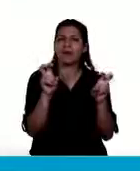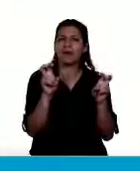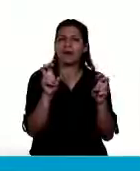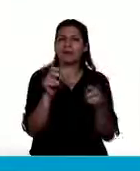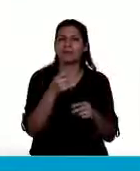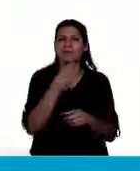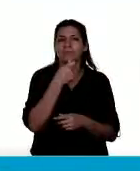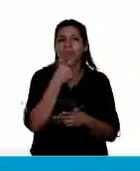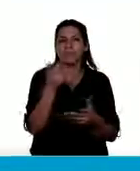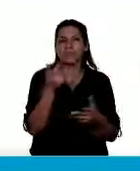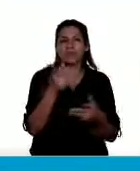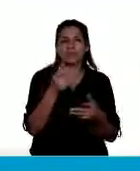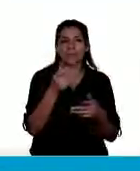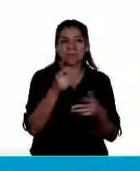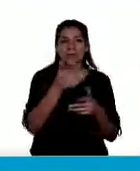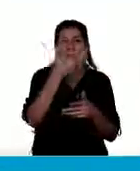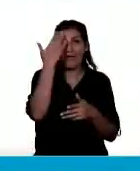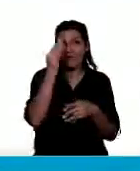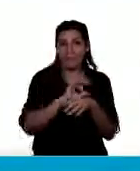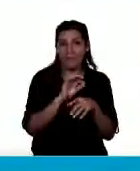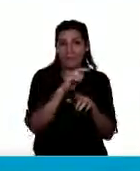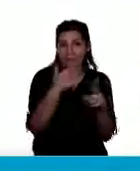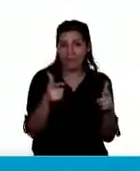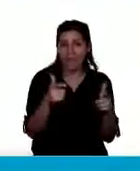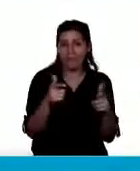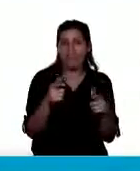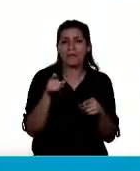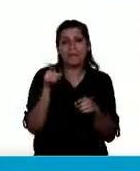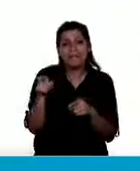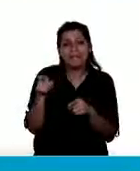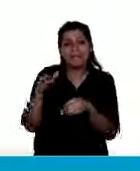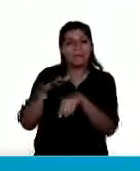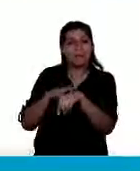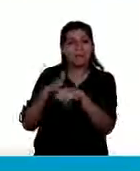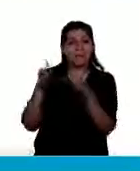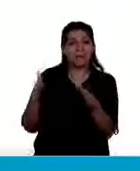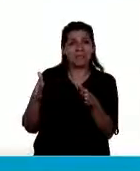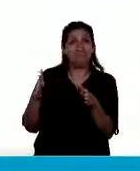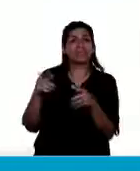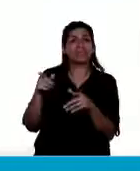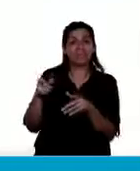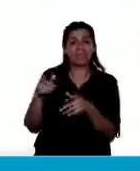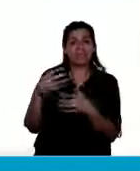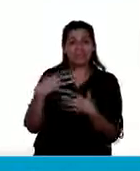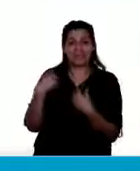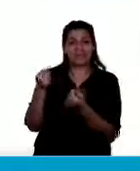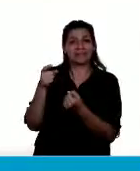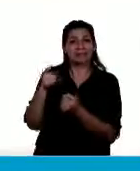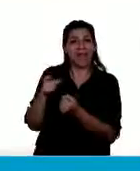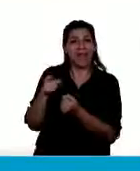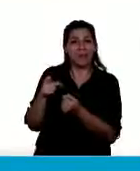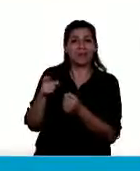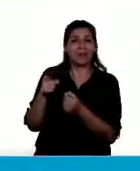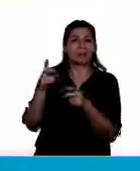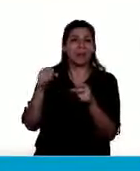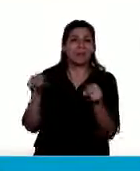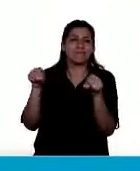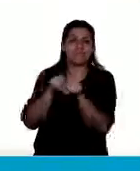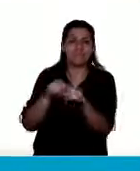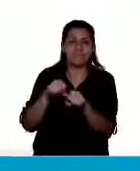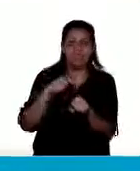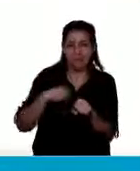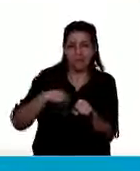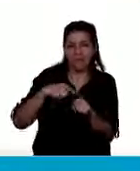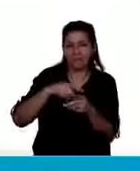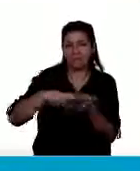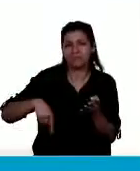ausencia de la enfermedad, pero en ese momento, en esa década, decir que la salud tenía que ver con las cloacas, tenía que ver con el